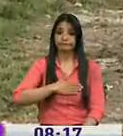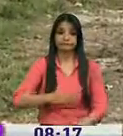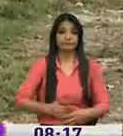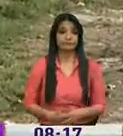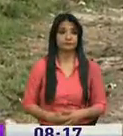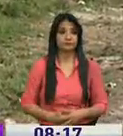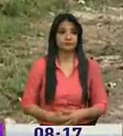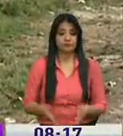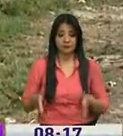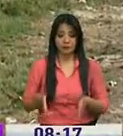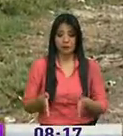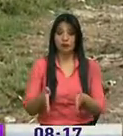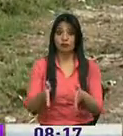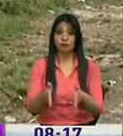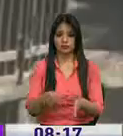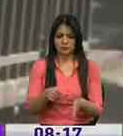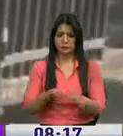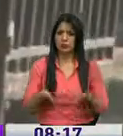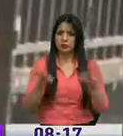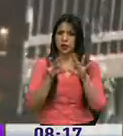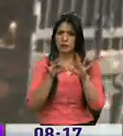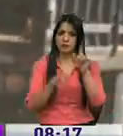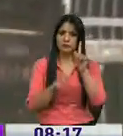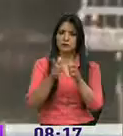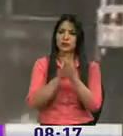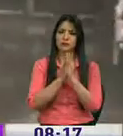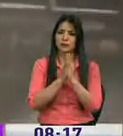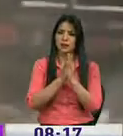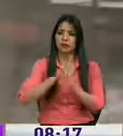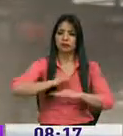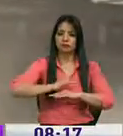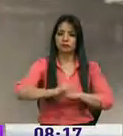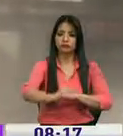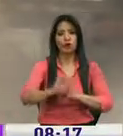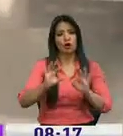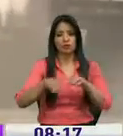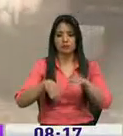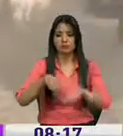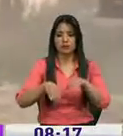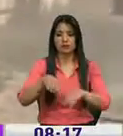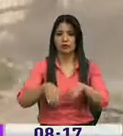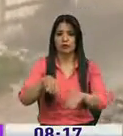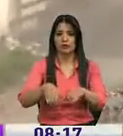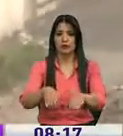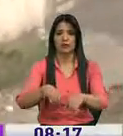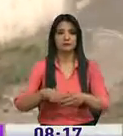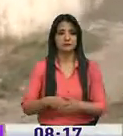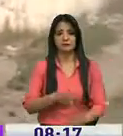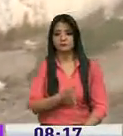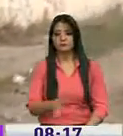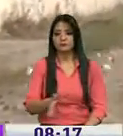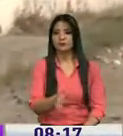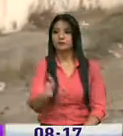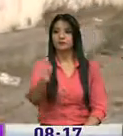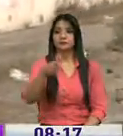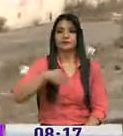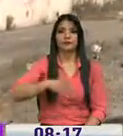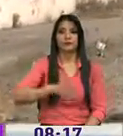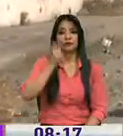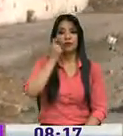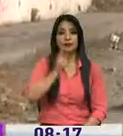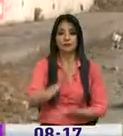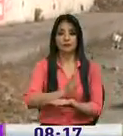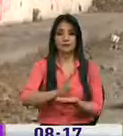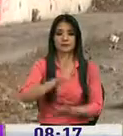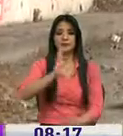Es un tramo pequeño pero importante el que piden los moradores se pavimente o adoquine. Se trata de la salida a la Simón Bolívar del barrio